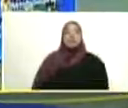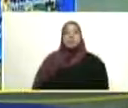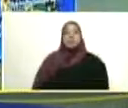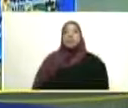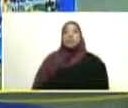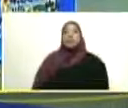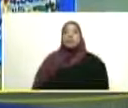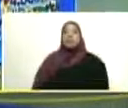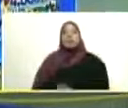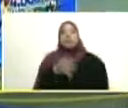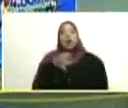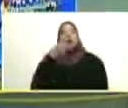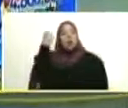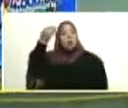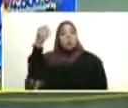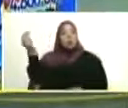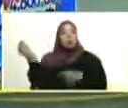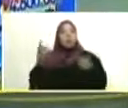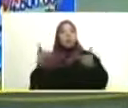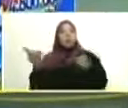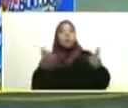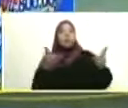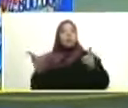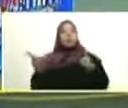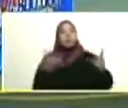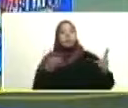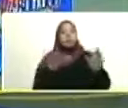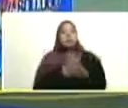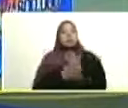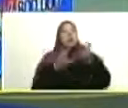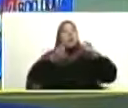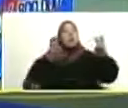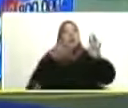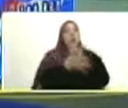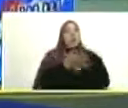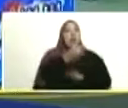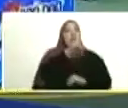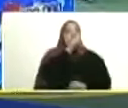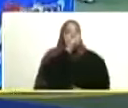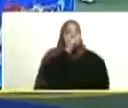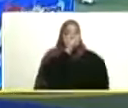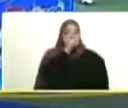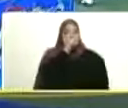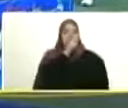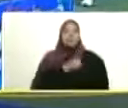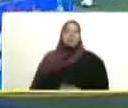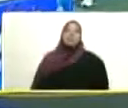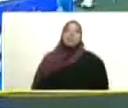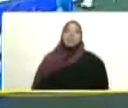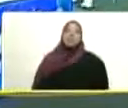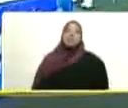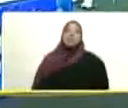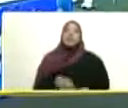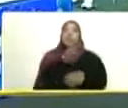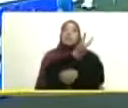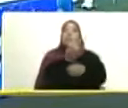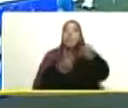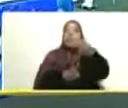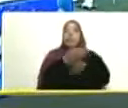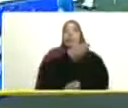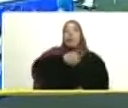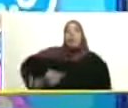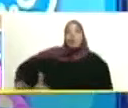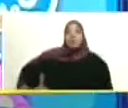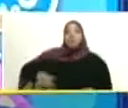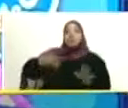Y estuvimos conversando sobre ese tema. Villarruel, ¿qué me puedes decir? Sí, mi comandante presidente, en la vicepresidencia del socialismo en lo